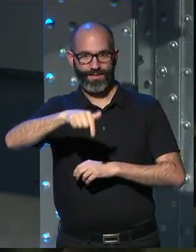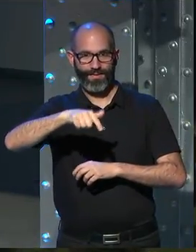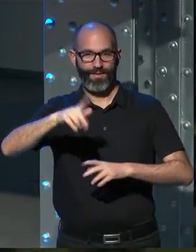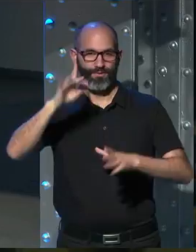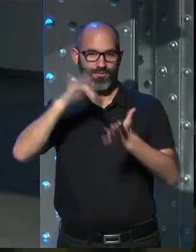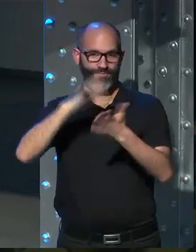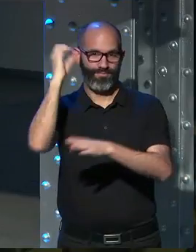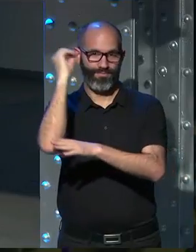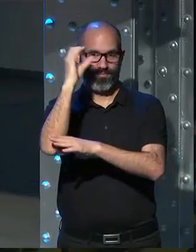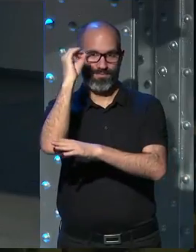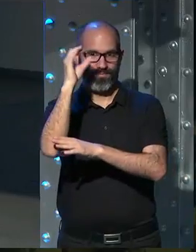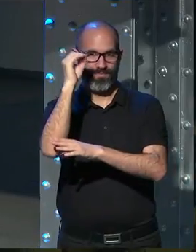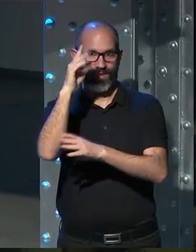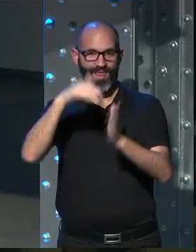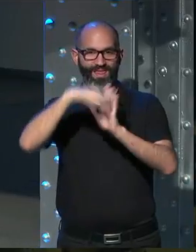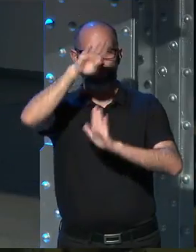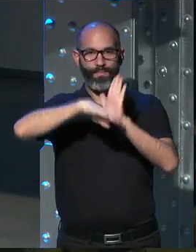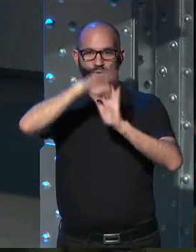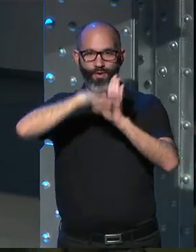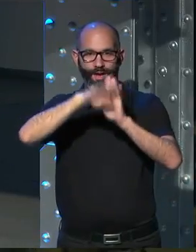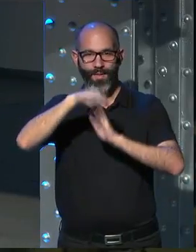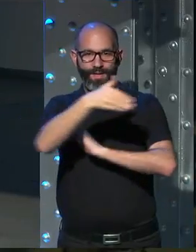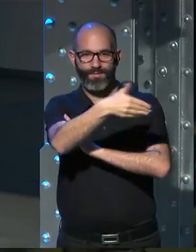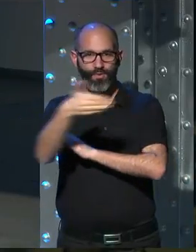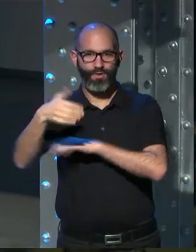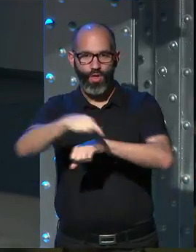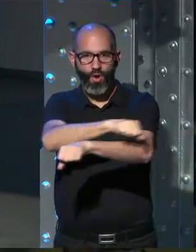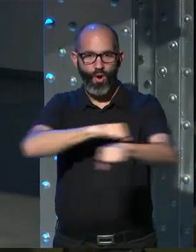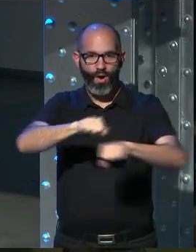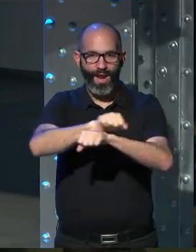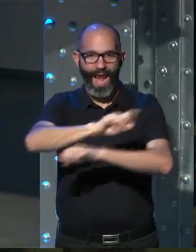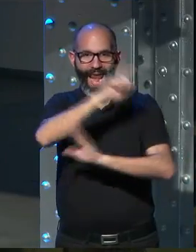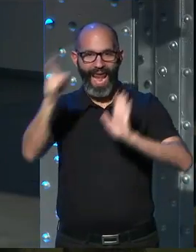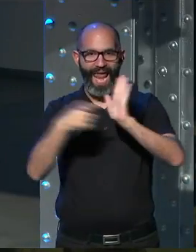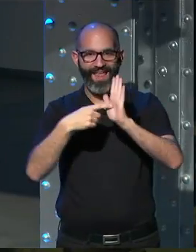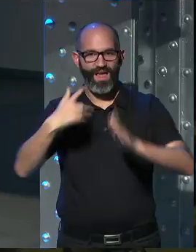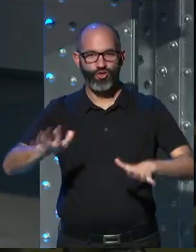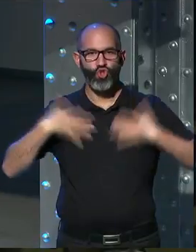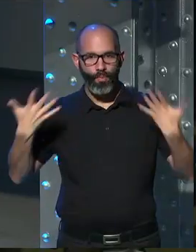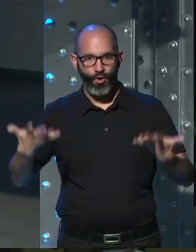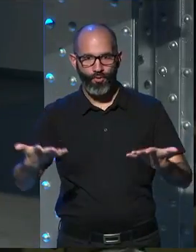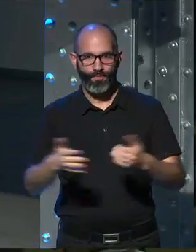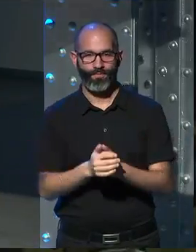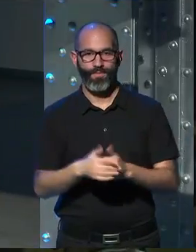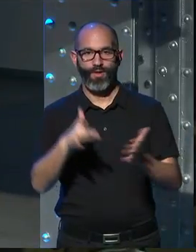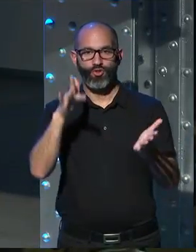este evento dentro del programa de la exposición de Houdini, las leyes del asombro.